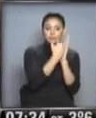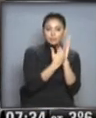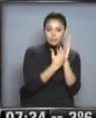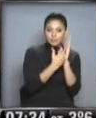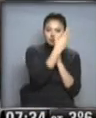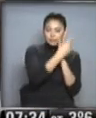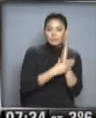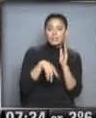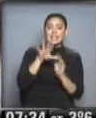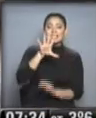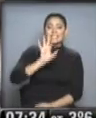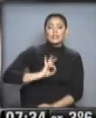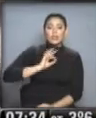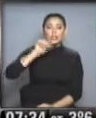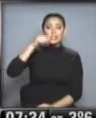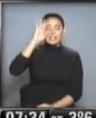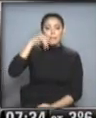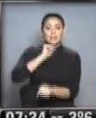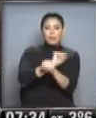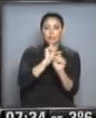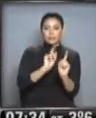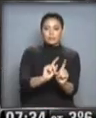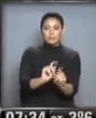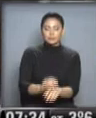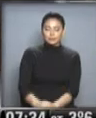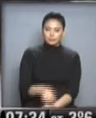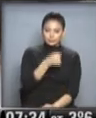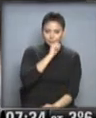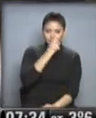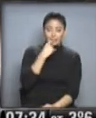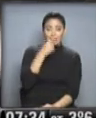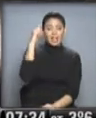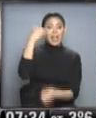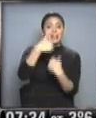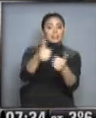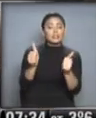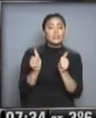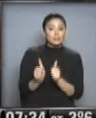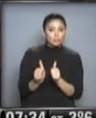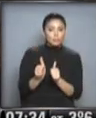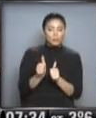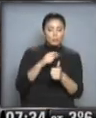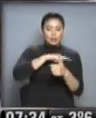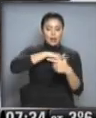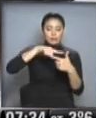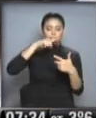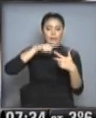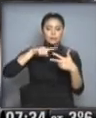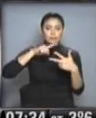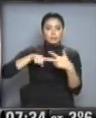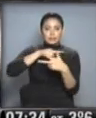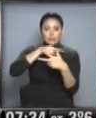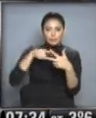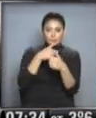en el exordio, a la pena de 5 años y 6 meses de prisión. El tribunal, integrado por Carlos Rosansky, Pablo Jantus y Pablo